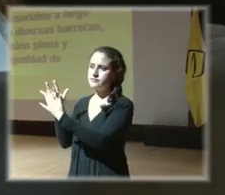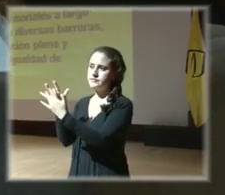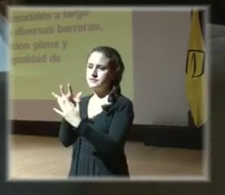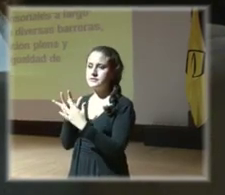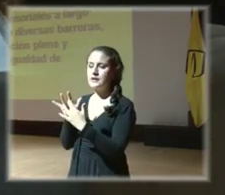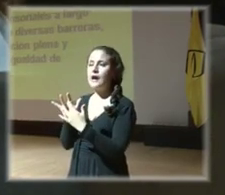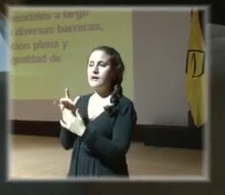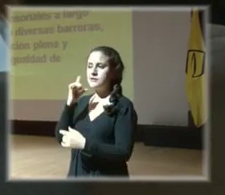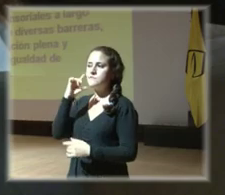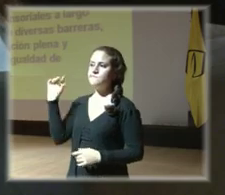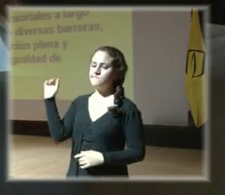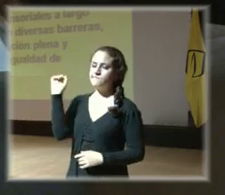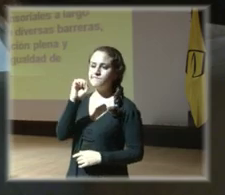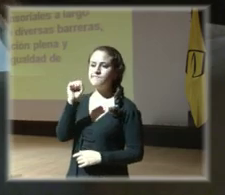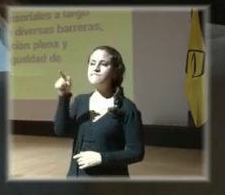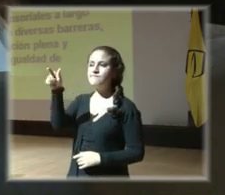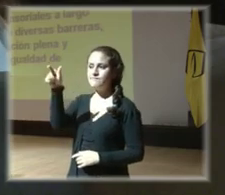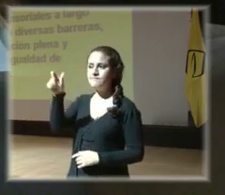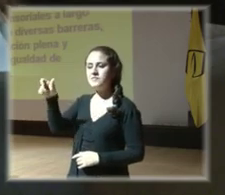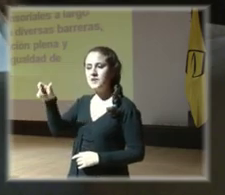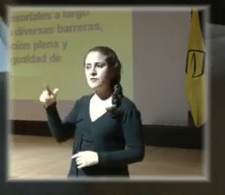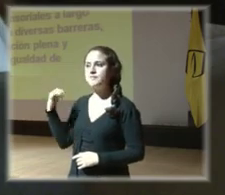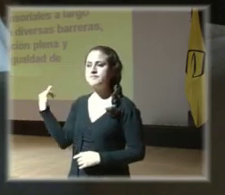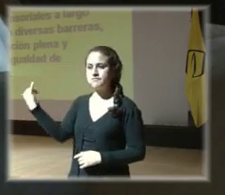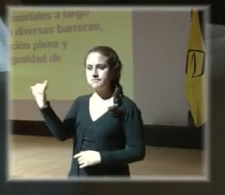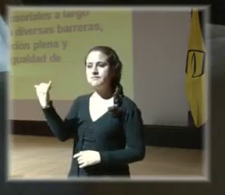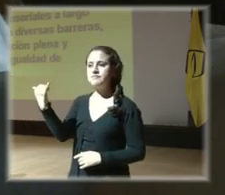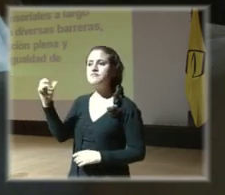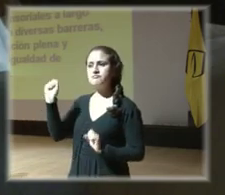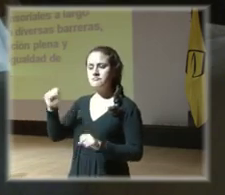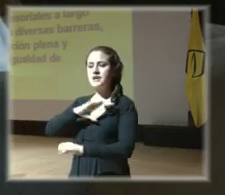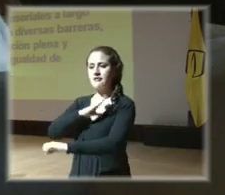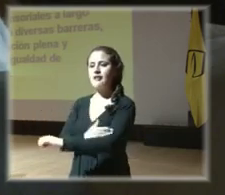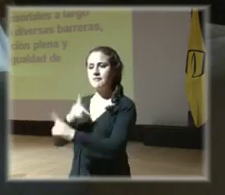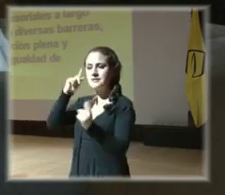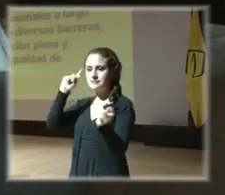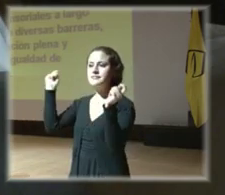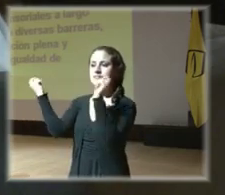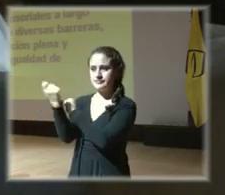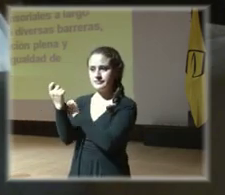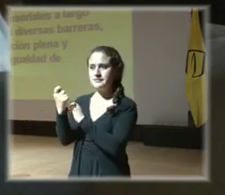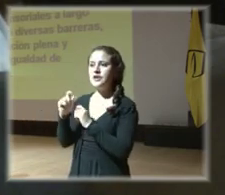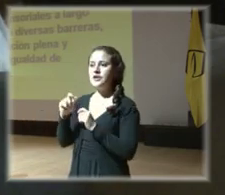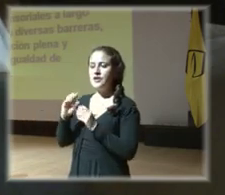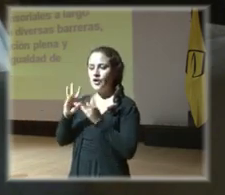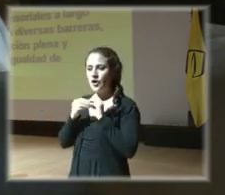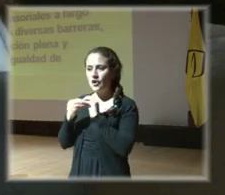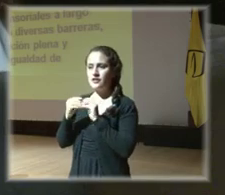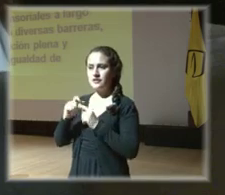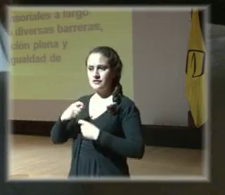siempre encontramos gente dispuesta a hacer cambios, a cambiar el Código Civil, a